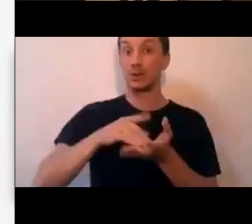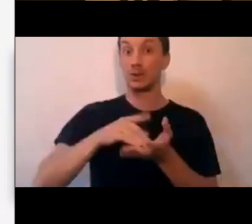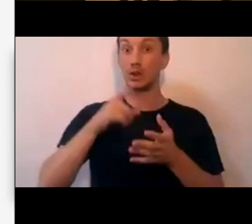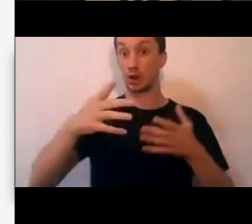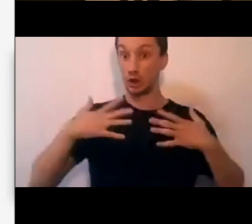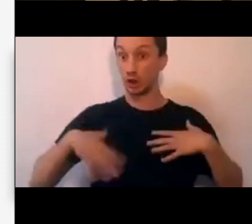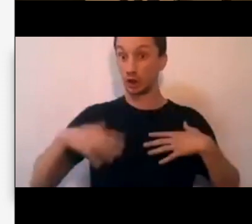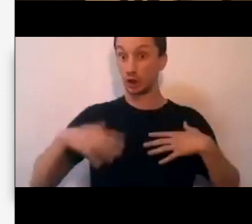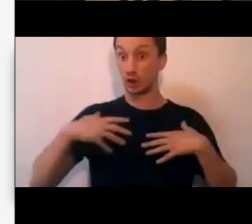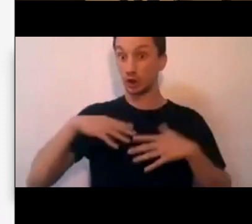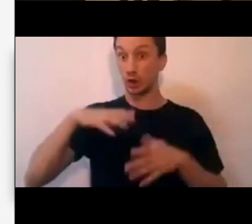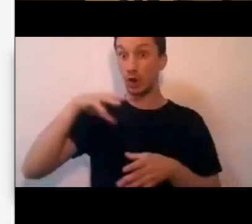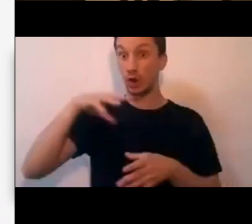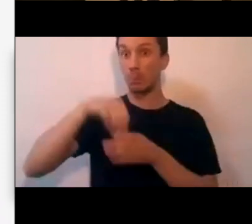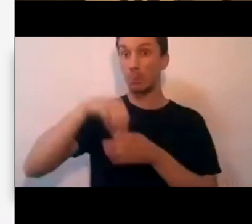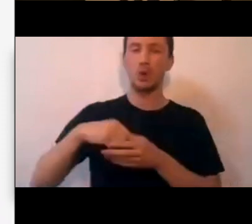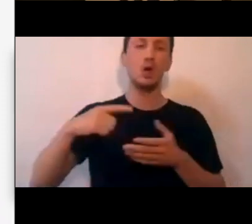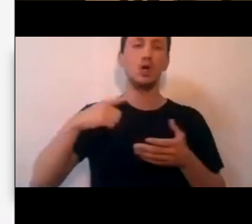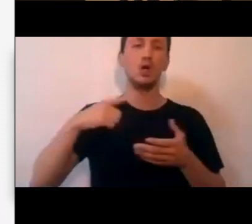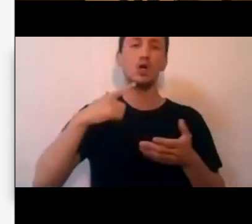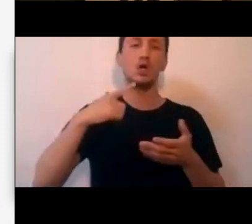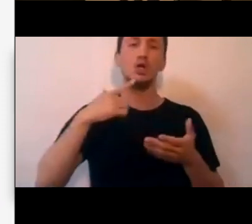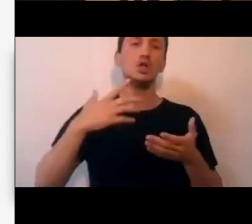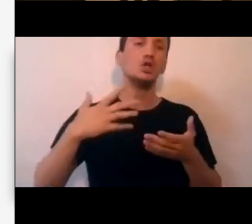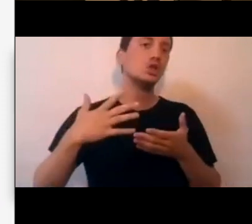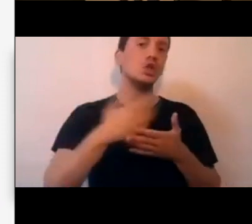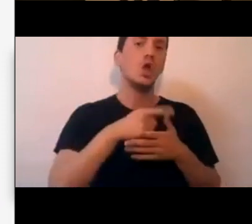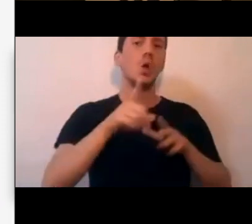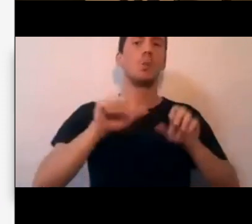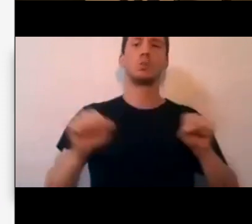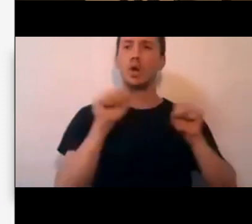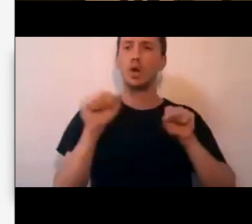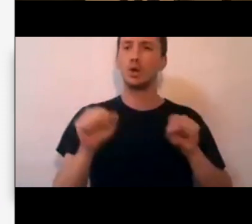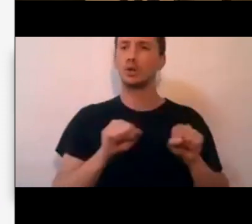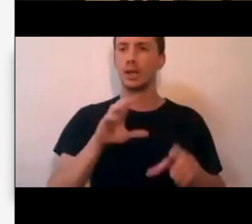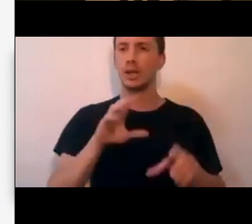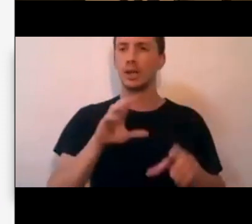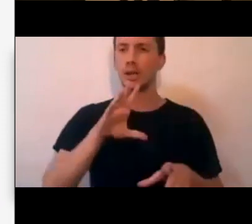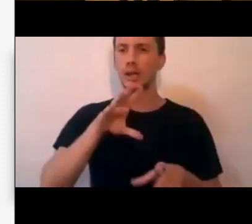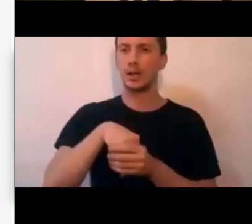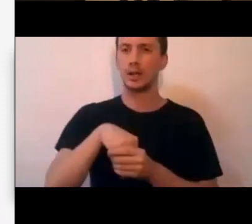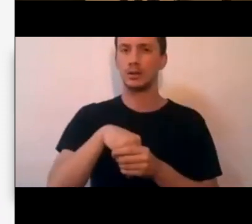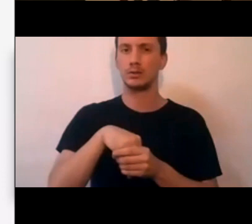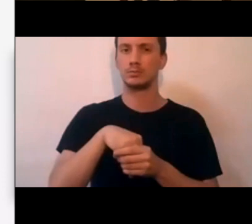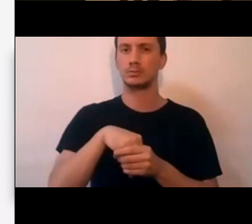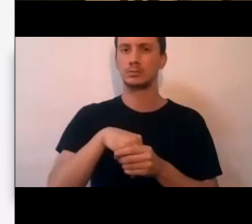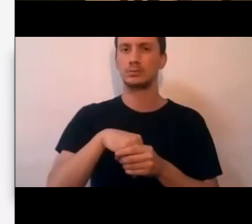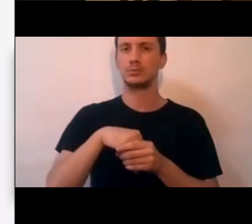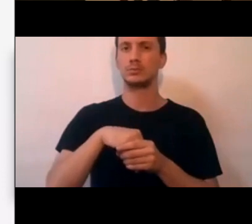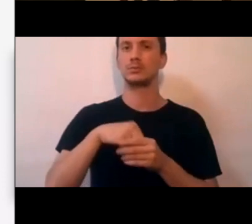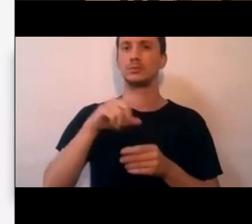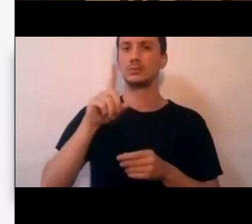sol aquella ropa que es más oscura, los colores más oscuras, si es de